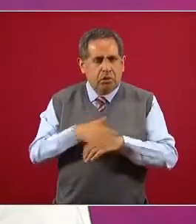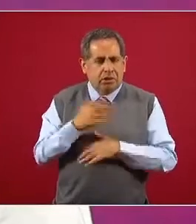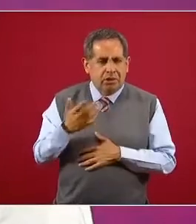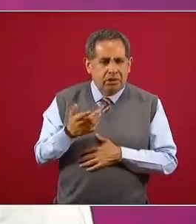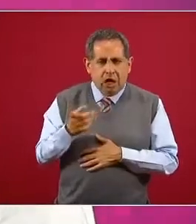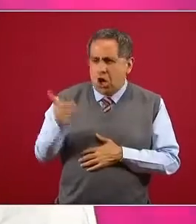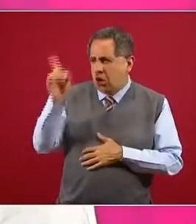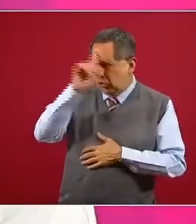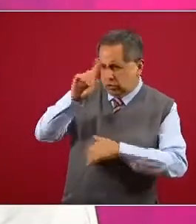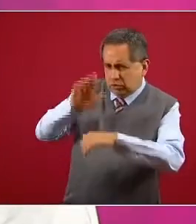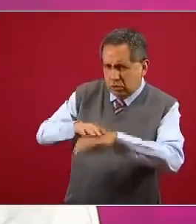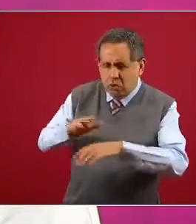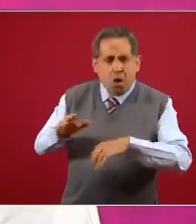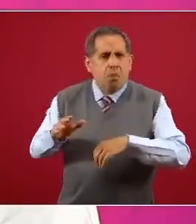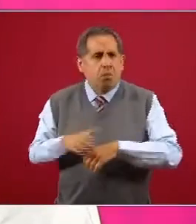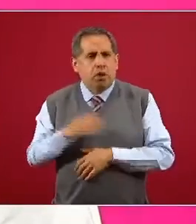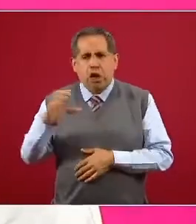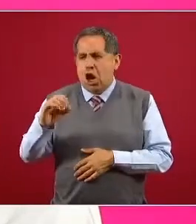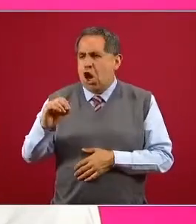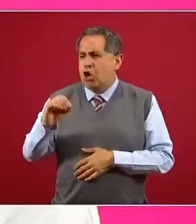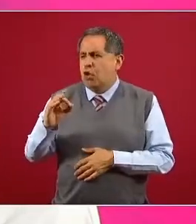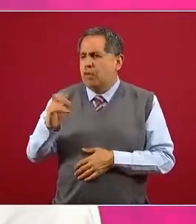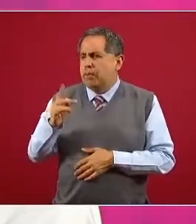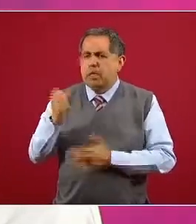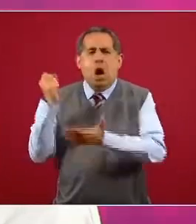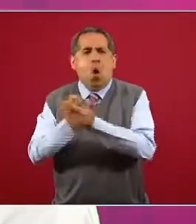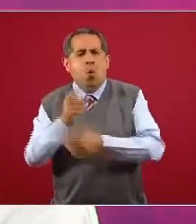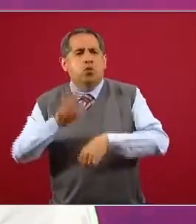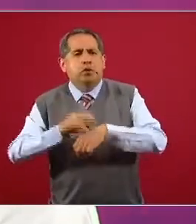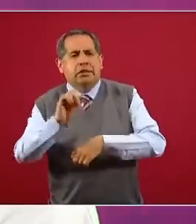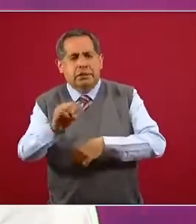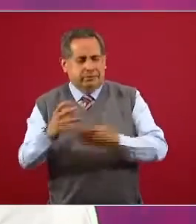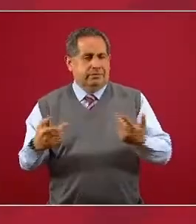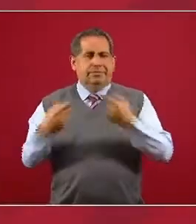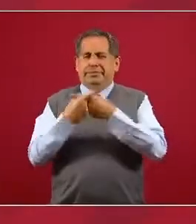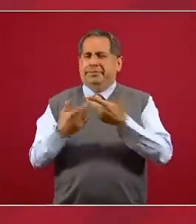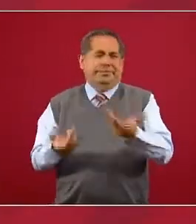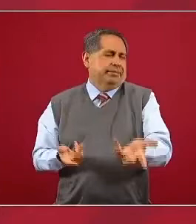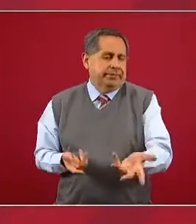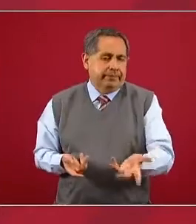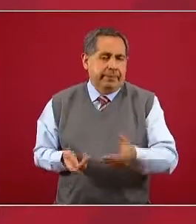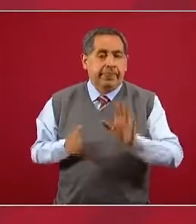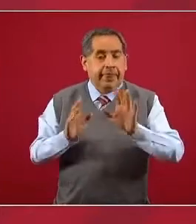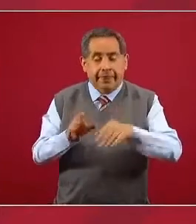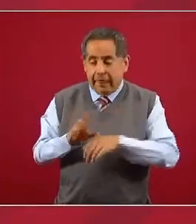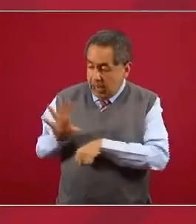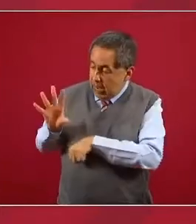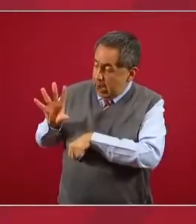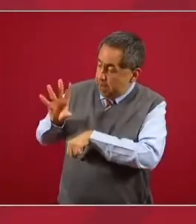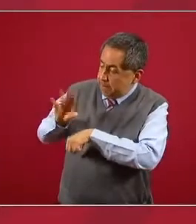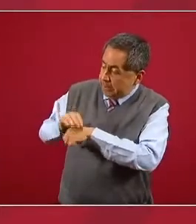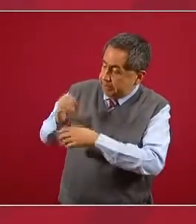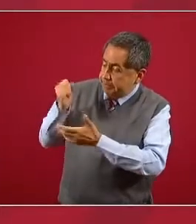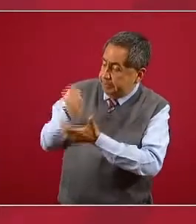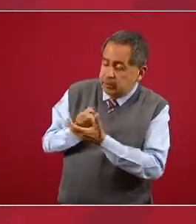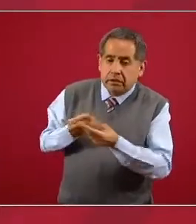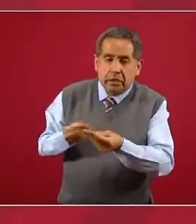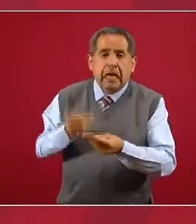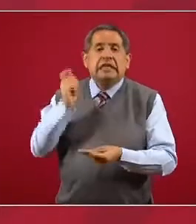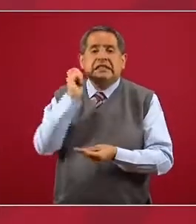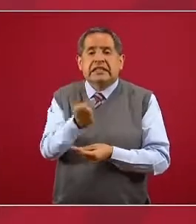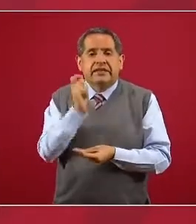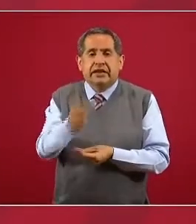las recomienda, COFEPRIS las autoriza. La autorización sanitaria lo único que significa es que es